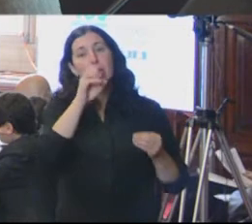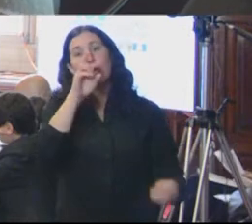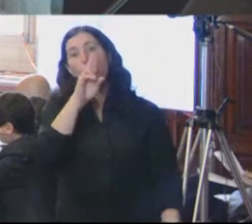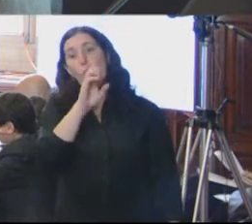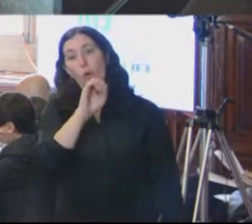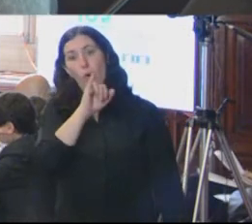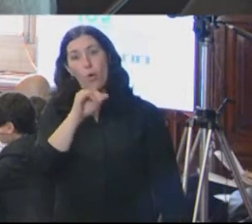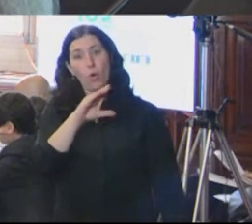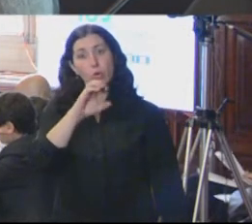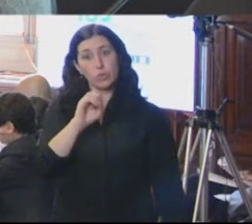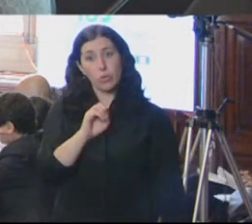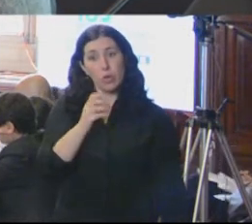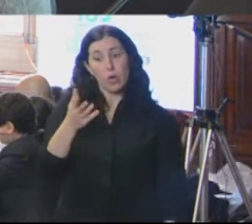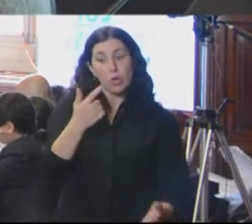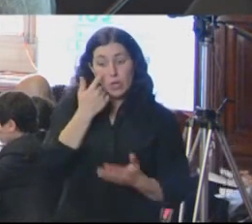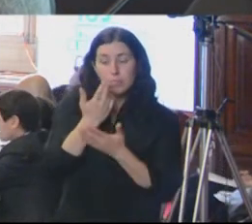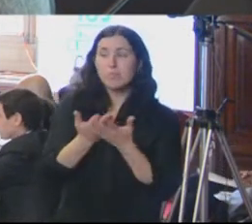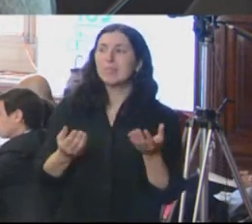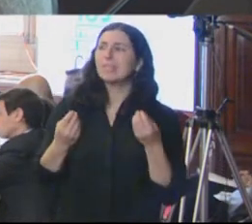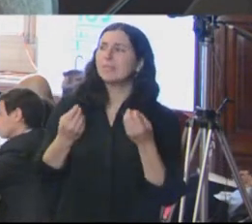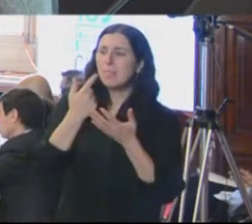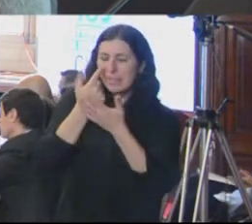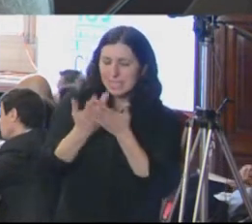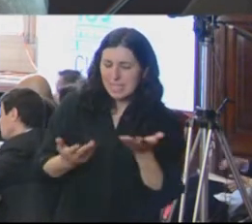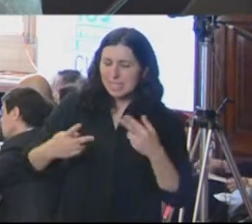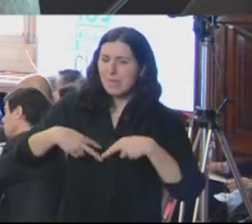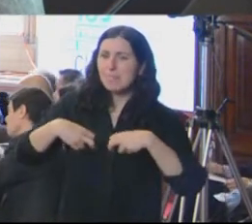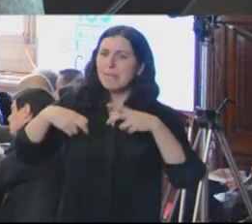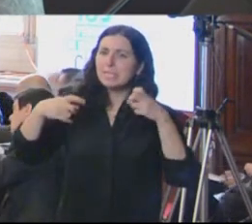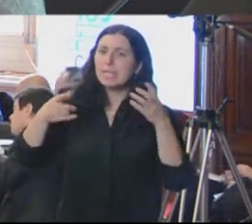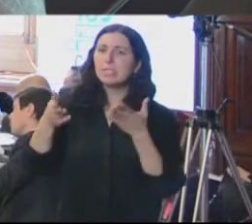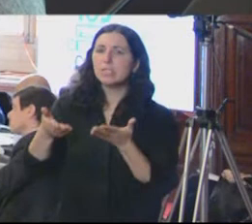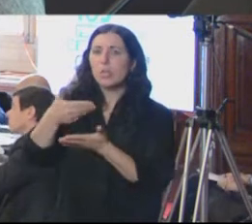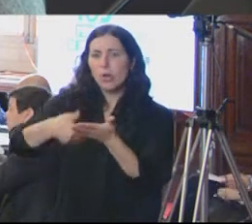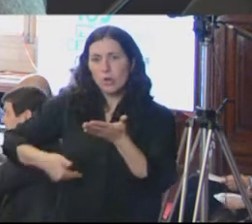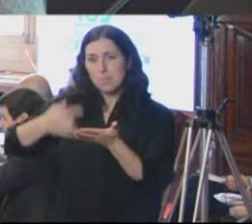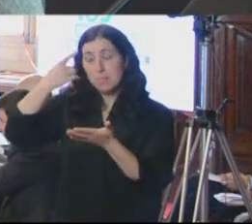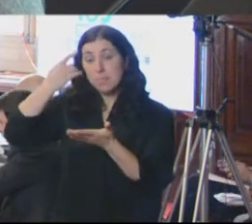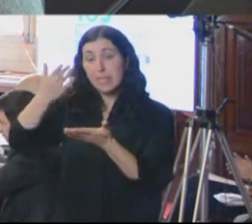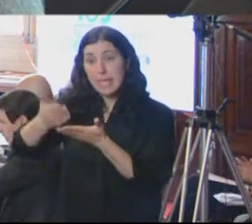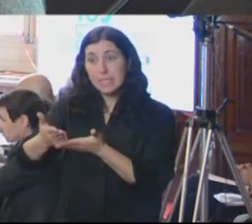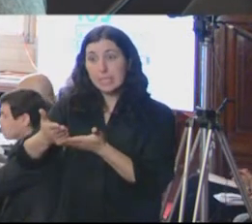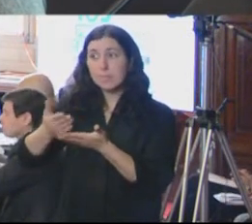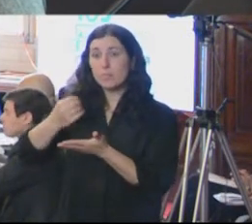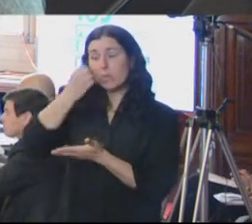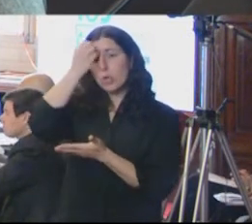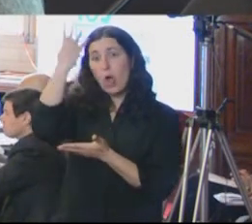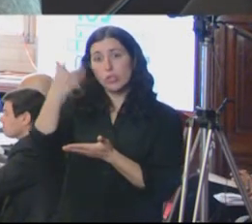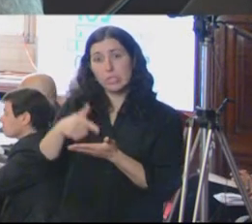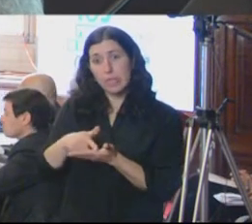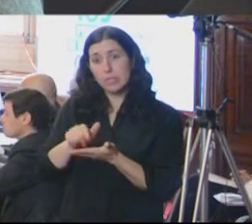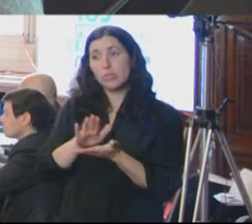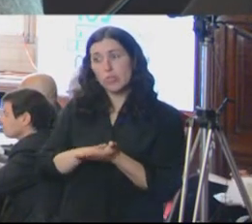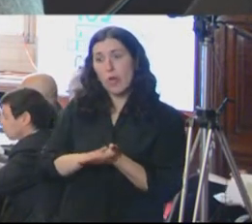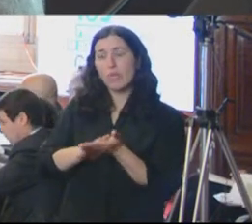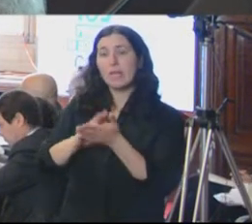que se presenta a la hora de la investigación si se toma en cuenta este concepto de, bueno, se trata